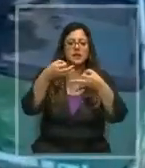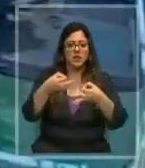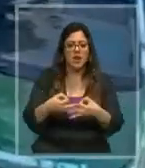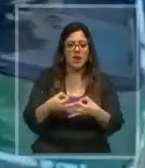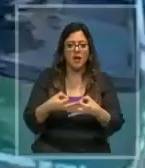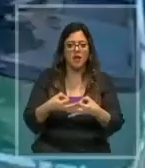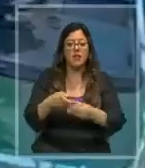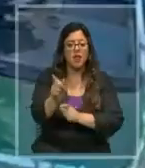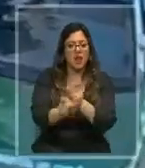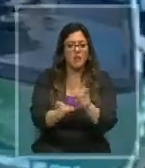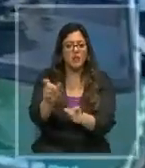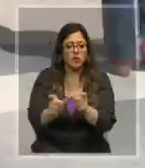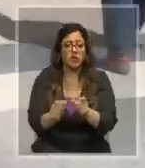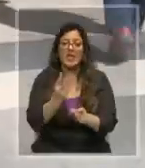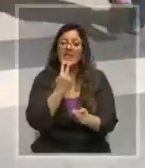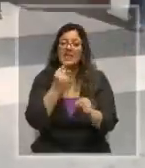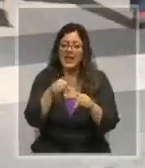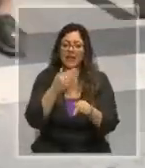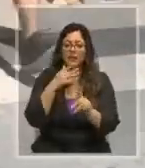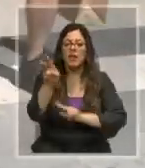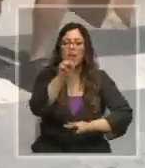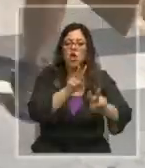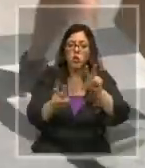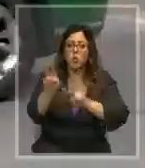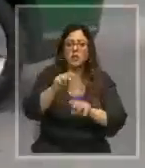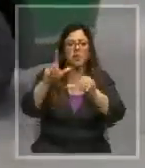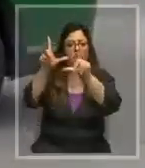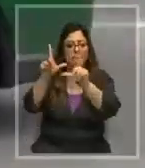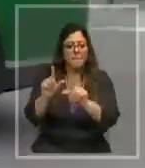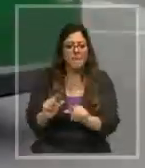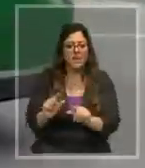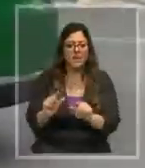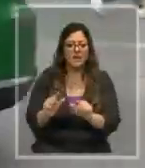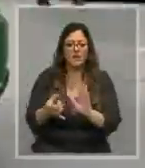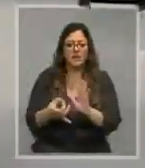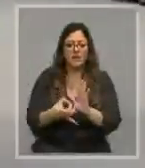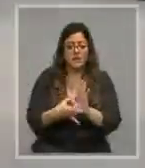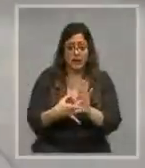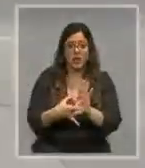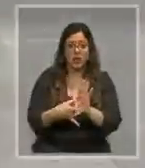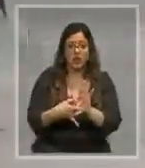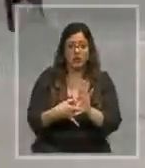seguridad tanto de vecinos como de turistas y disminuir la ocurrencia de delitos.